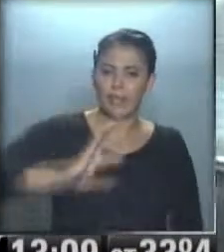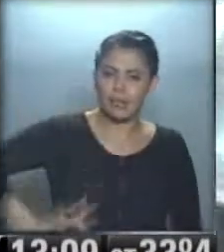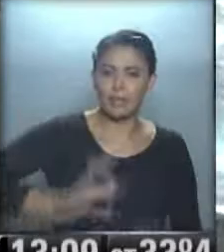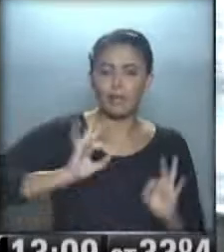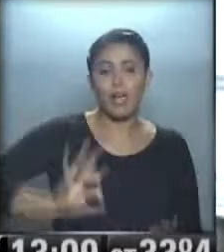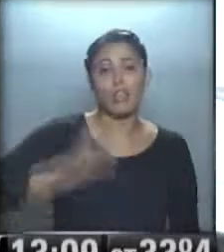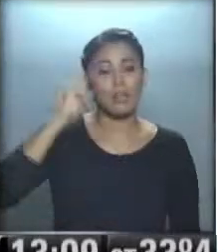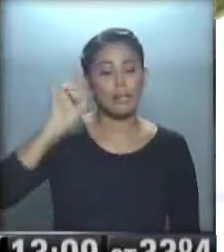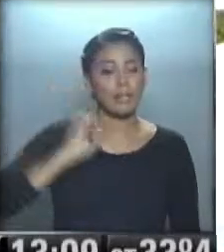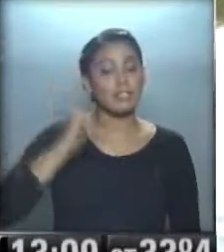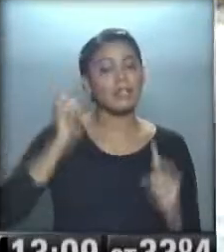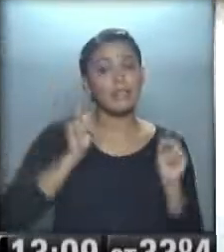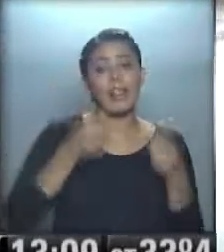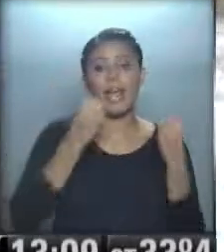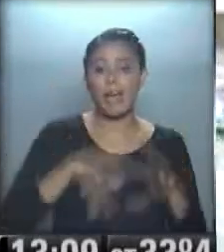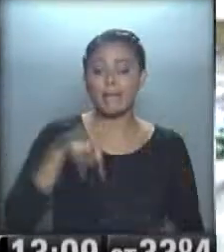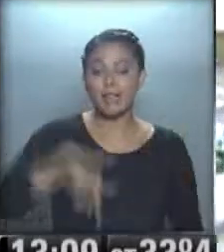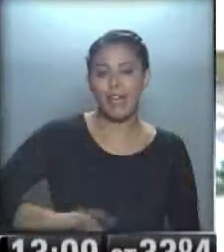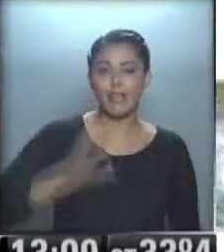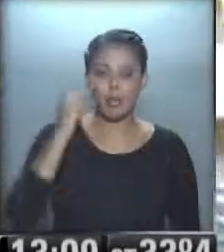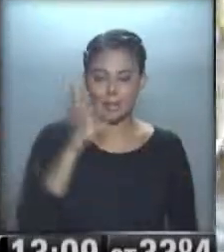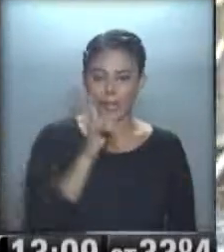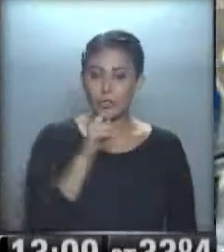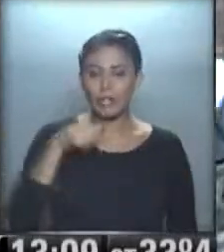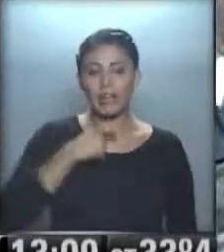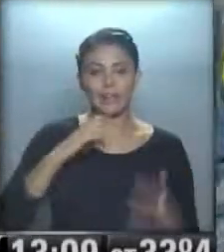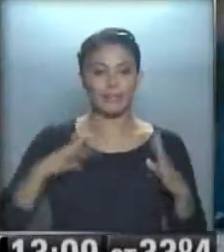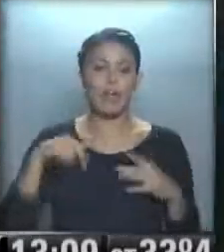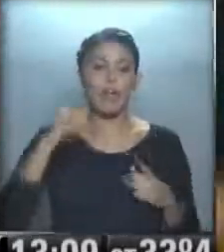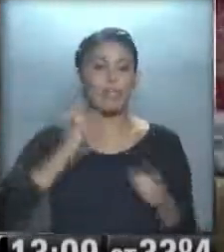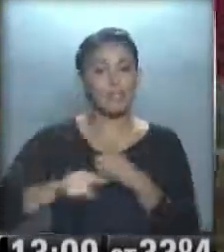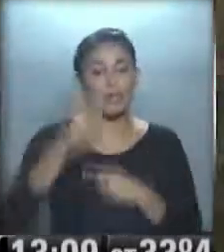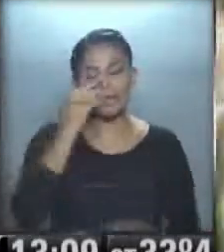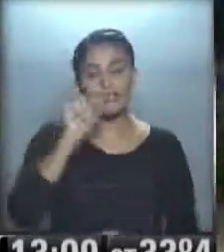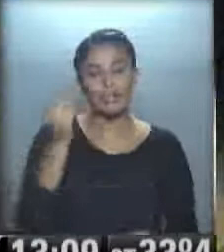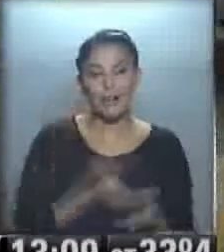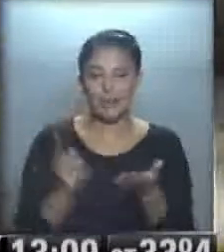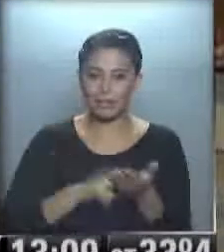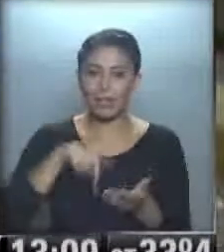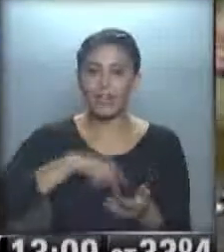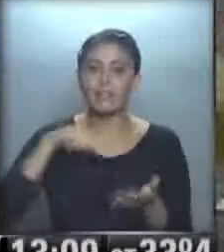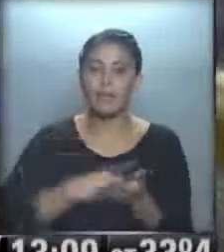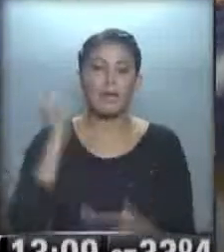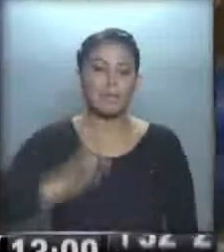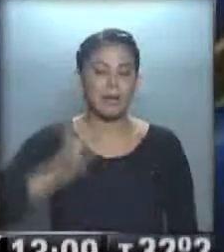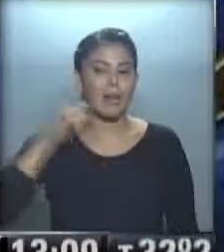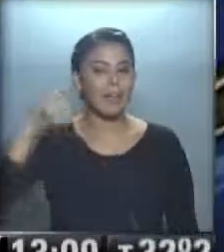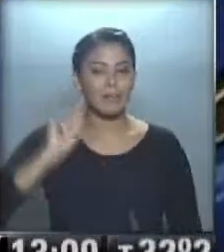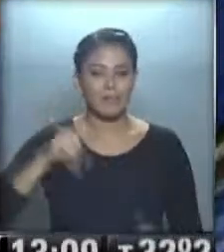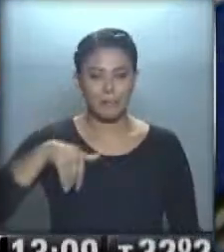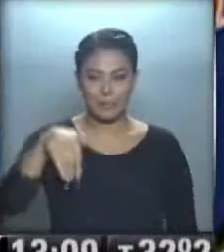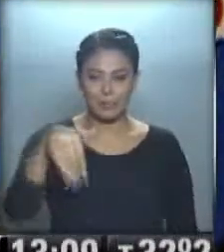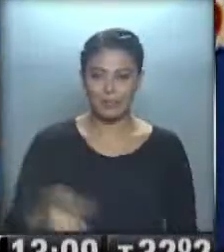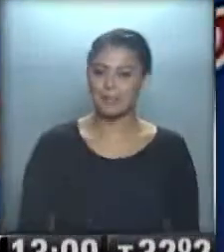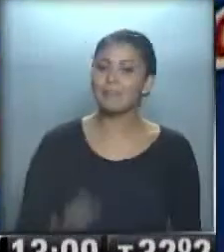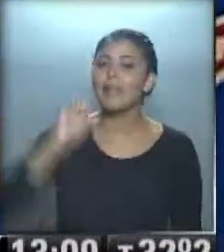el 2013 y lo que comenzó en este 2014. Nos vamos con ellos y en un ratito volvemos. Nos vamos a Paraná en el micro que ustedes están viendo. Qué lindo,